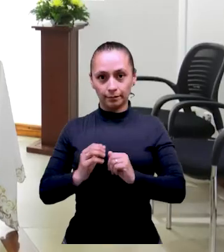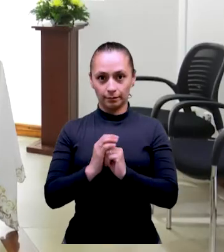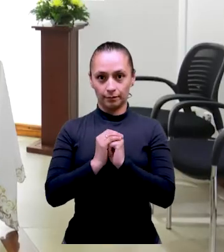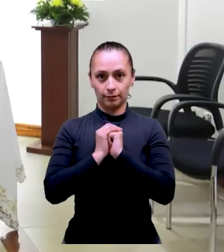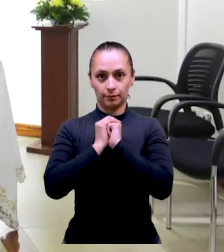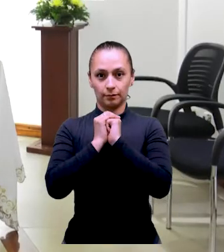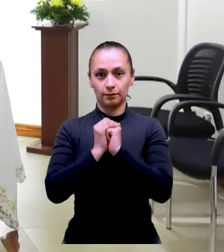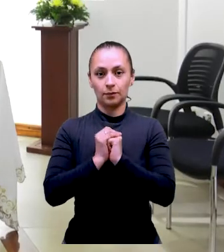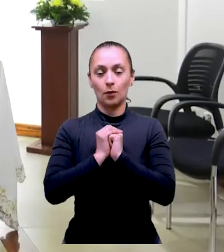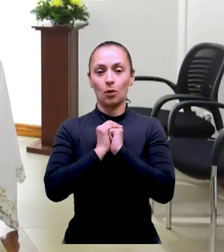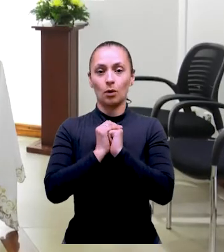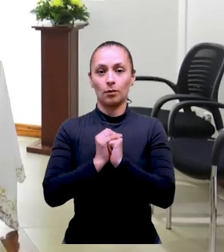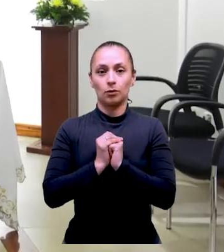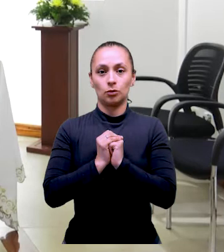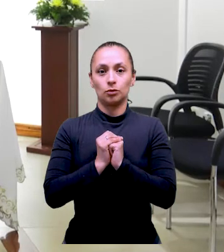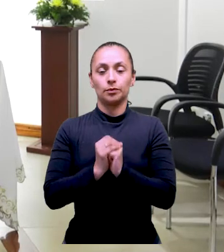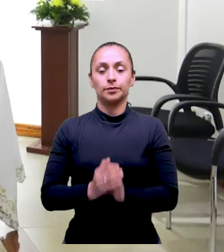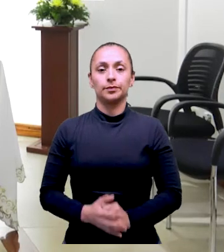podemos